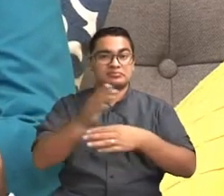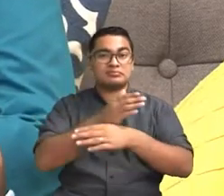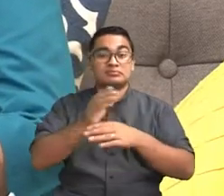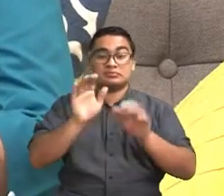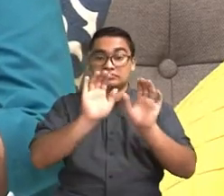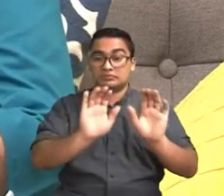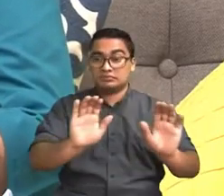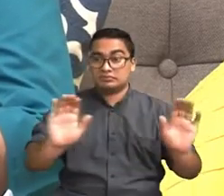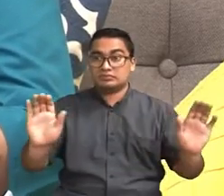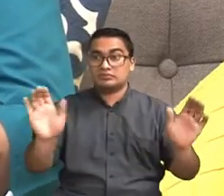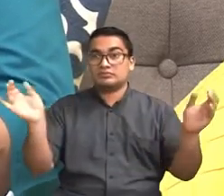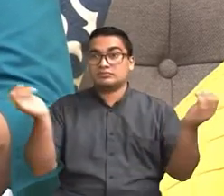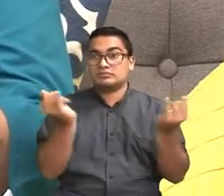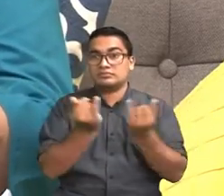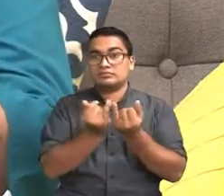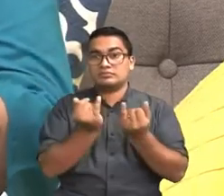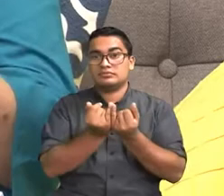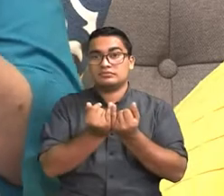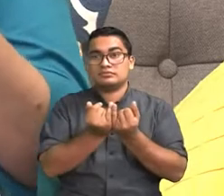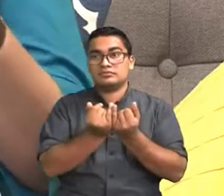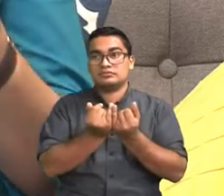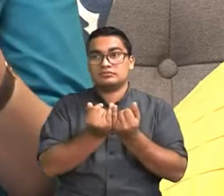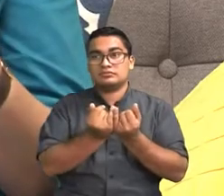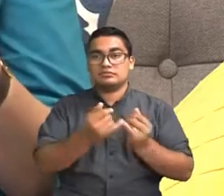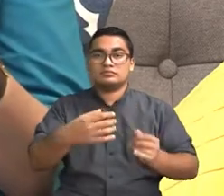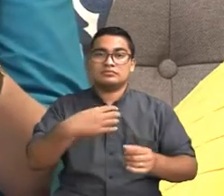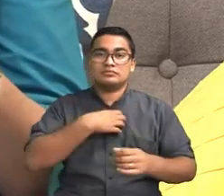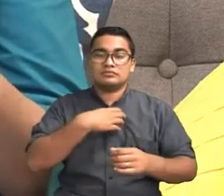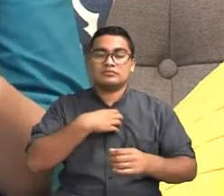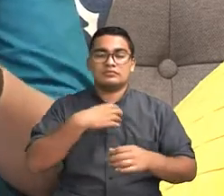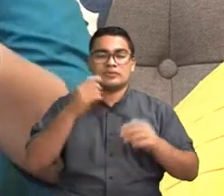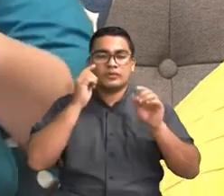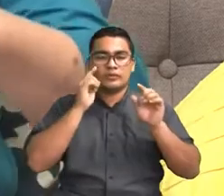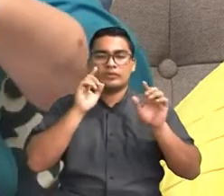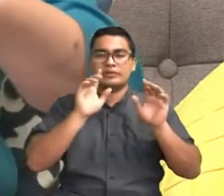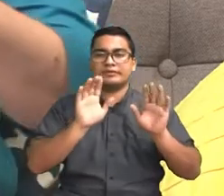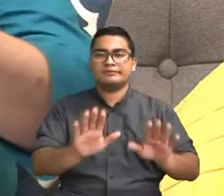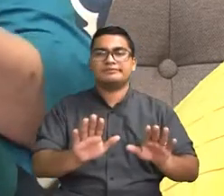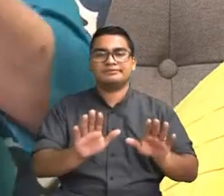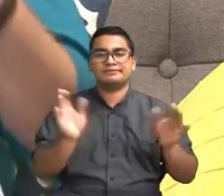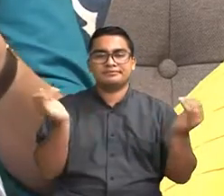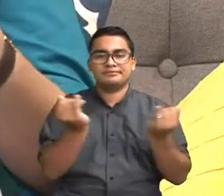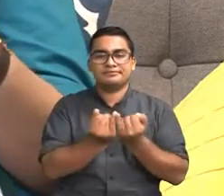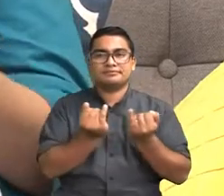ahora como el sujeto solo de protección, sino